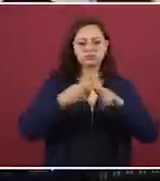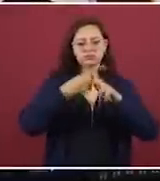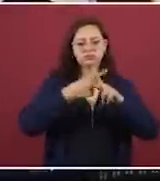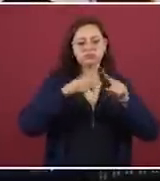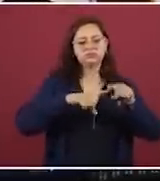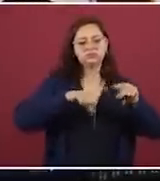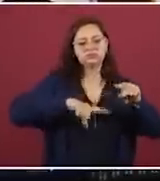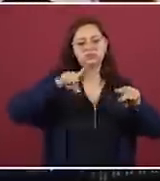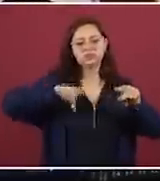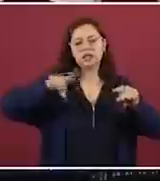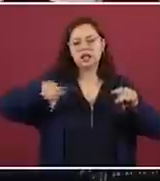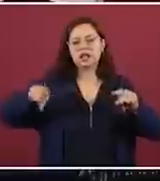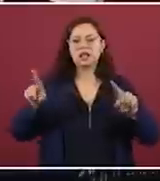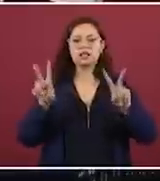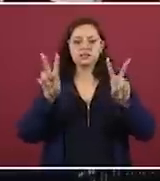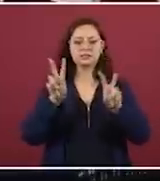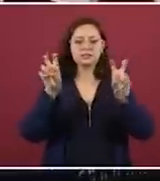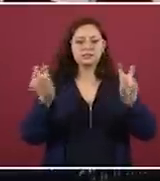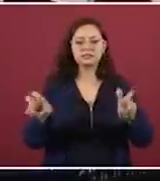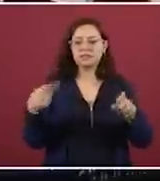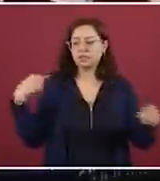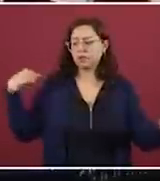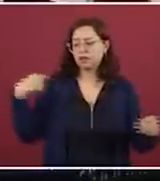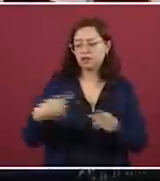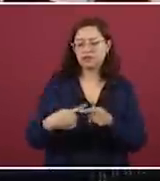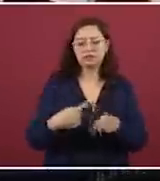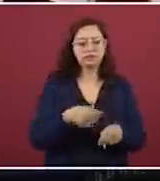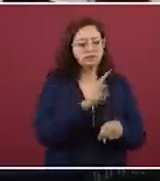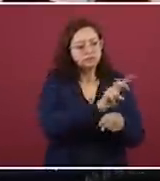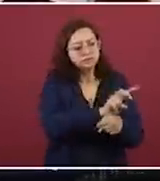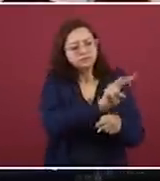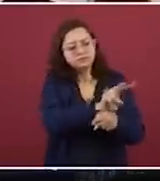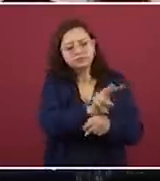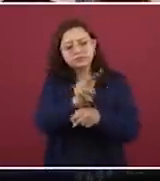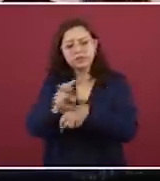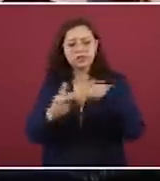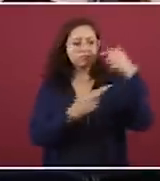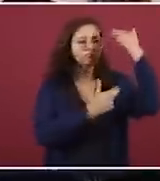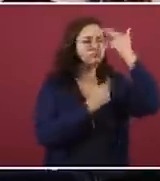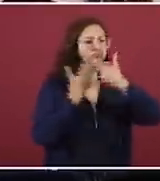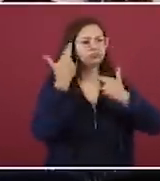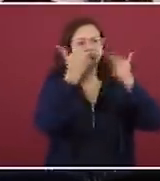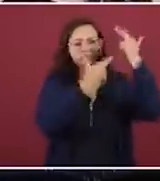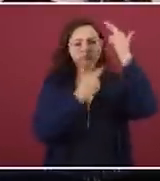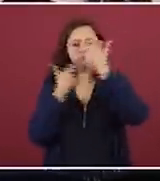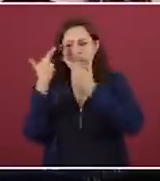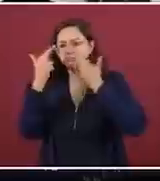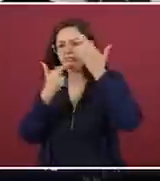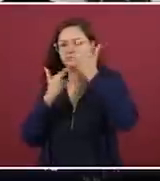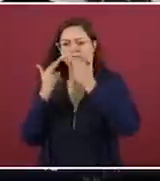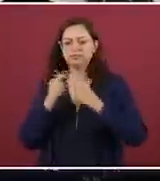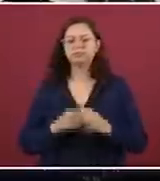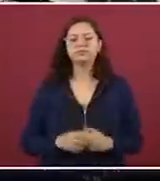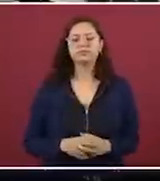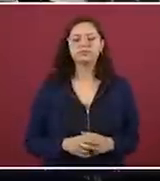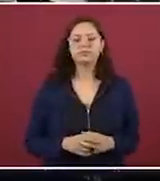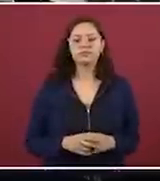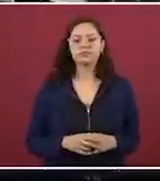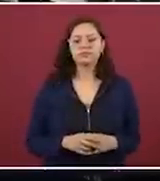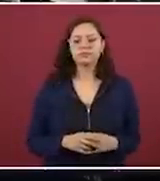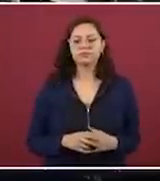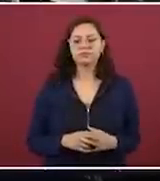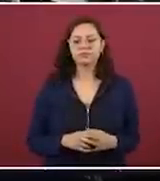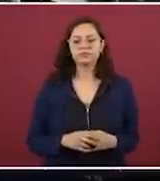el operativo de verificación que realizamos en esta semana pasada. De acuerdo a las instrucciones